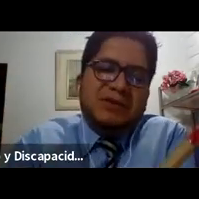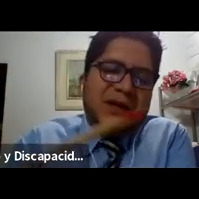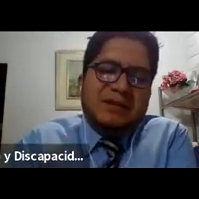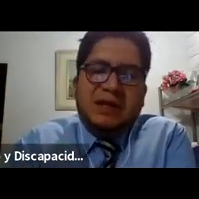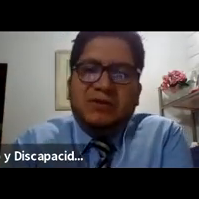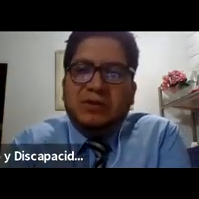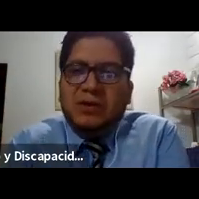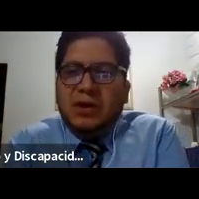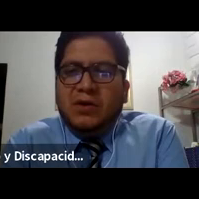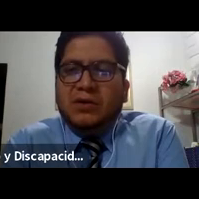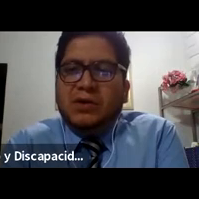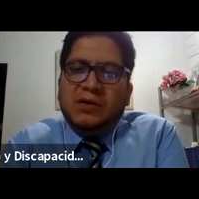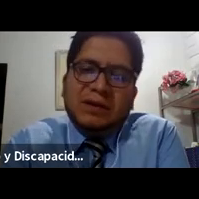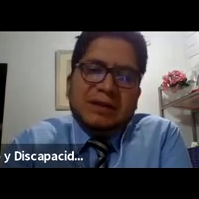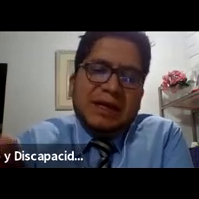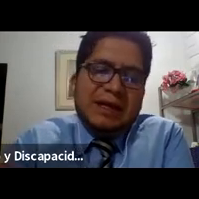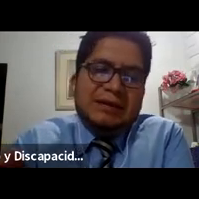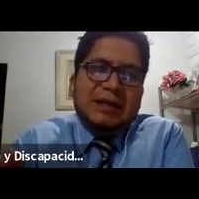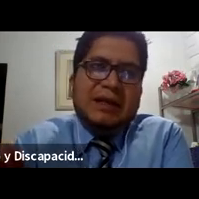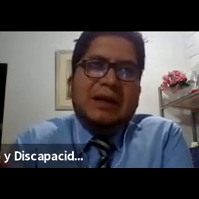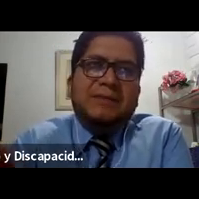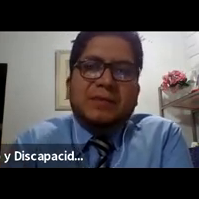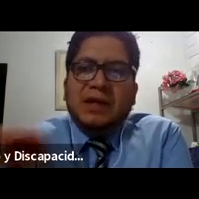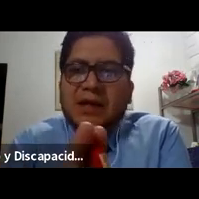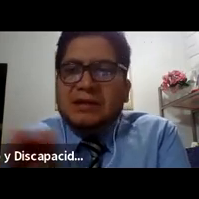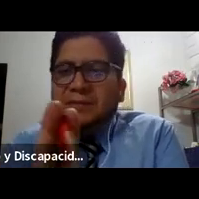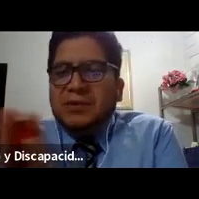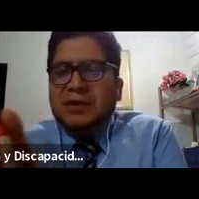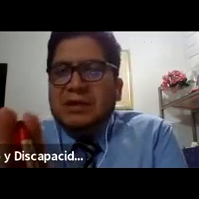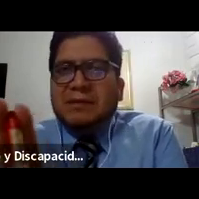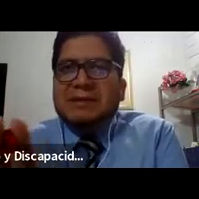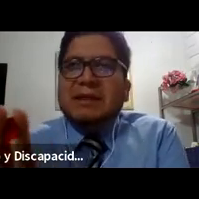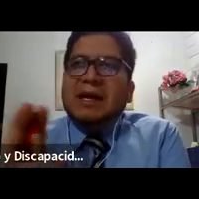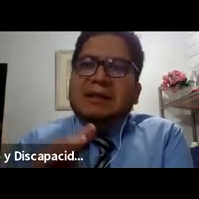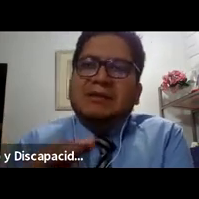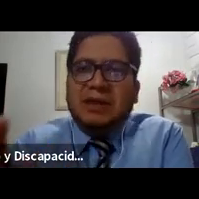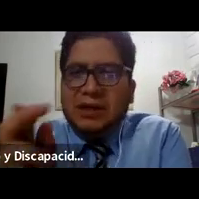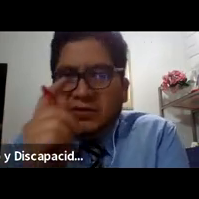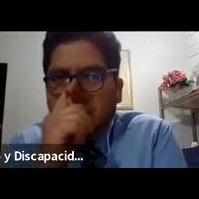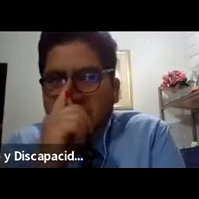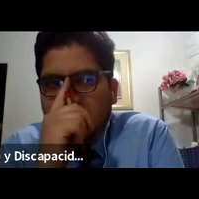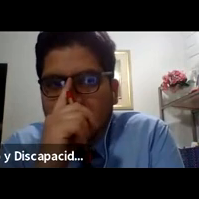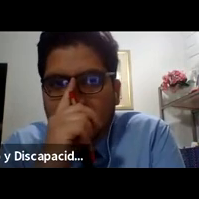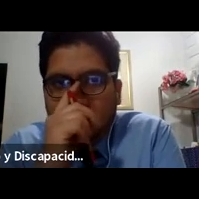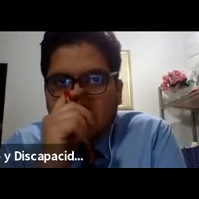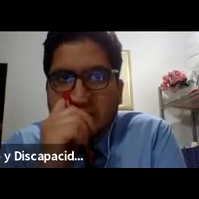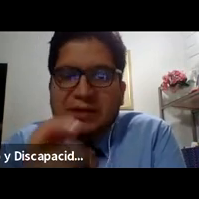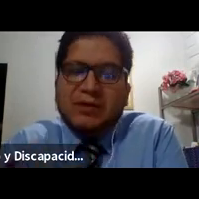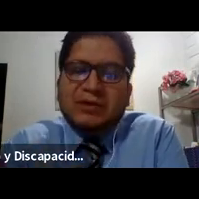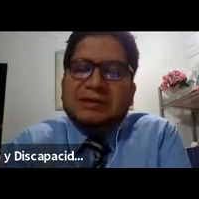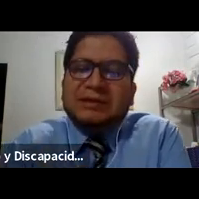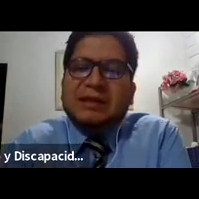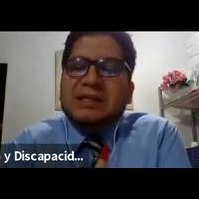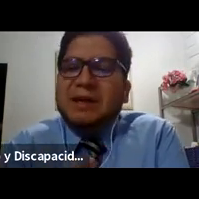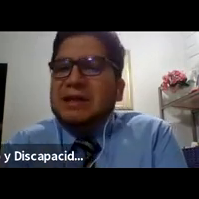os ha mandado está en castigos o no o sea es que este este tipo de discapacidad es contagioso incluso se